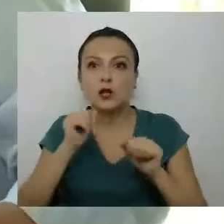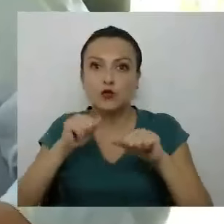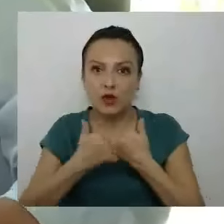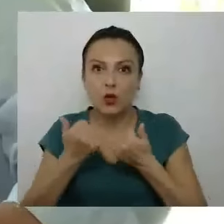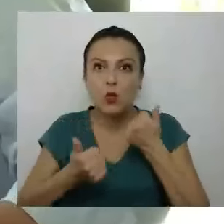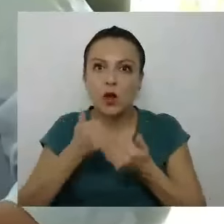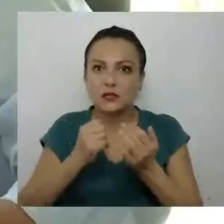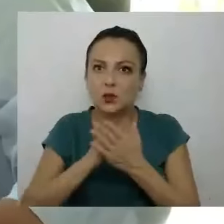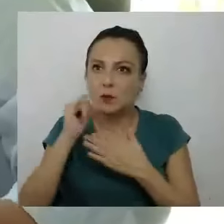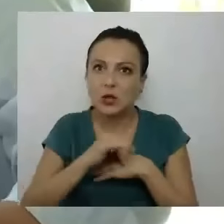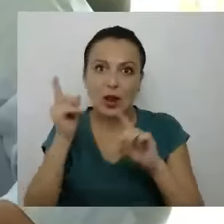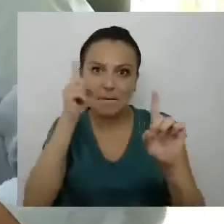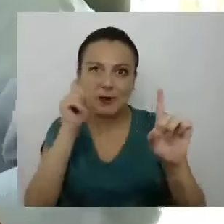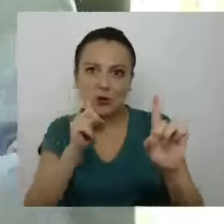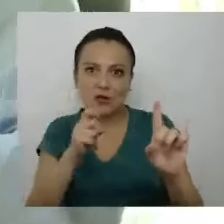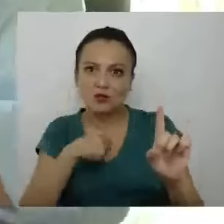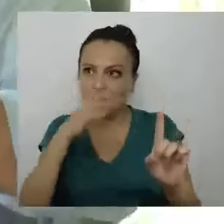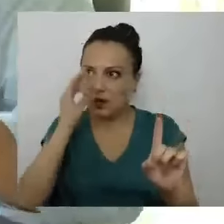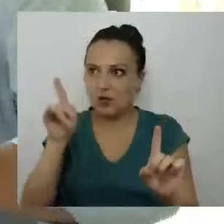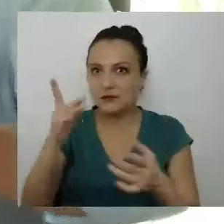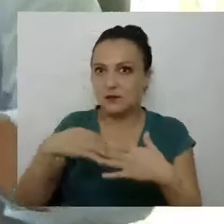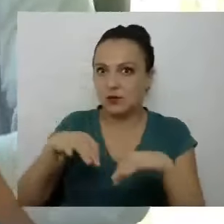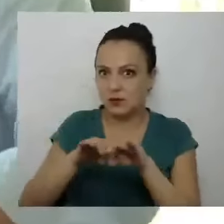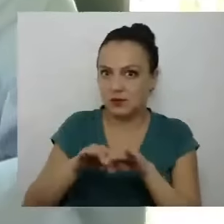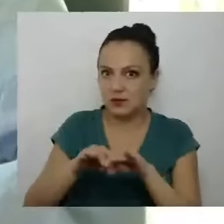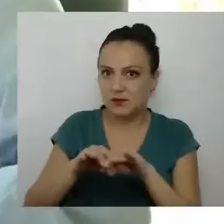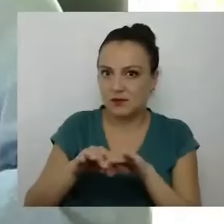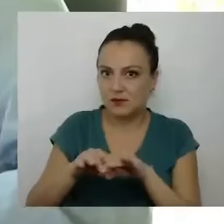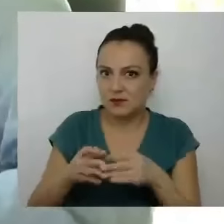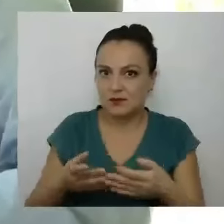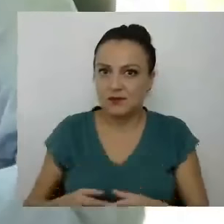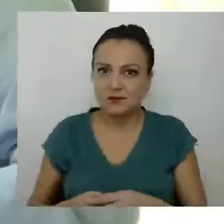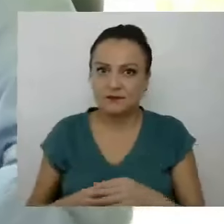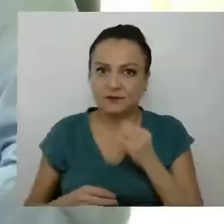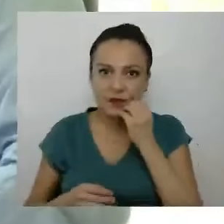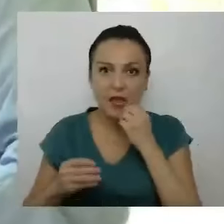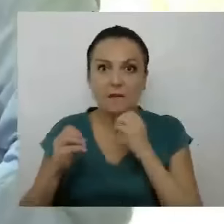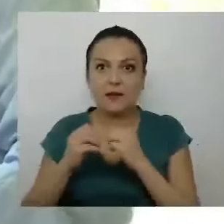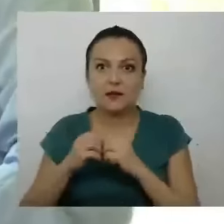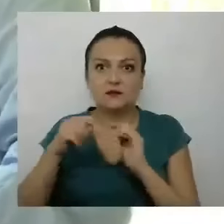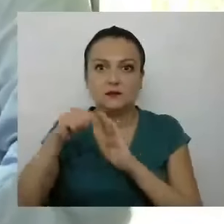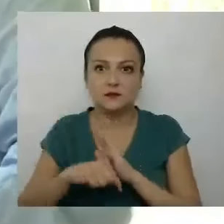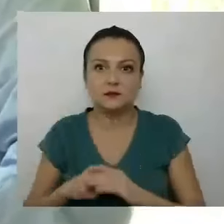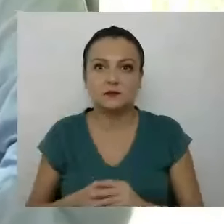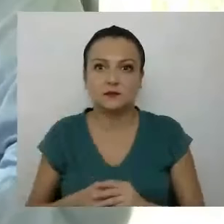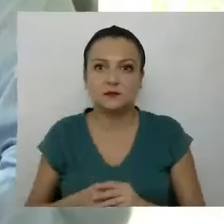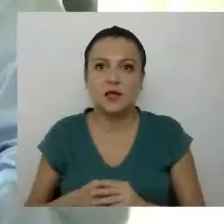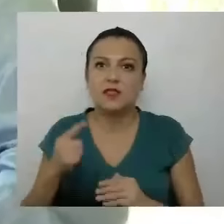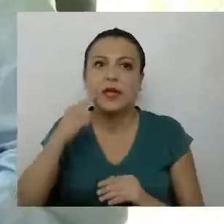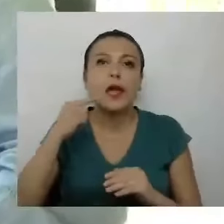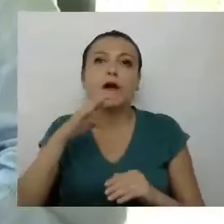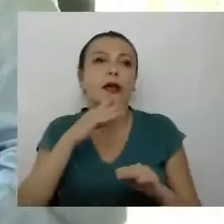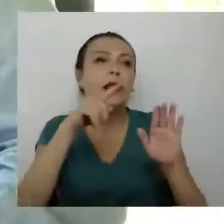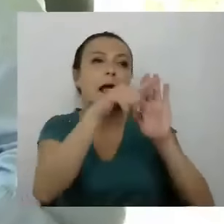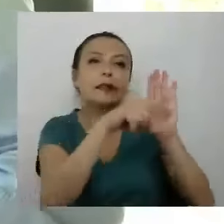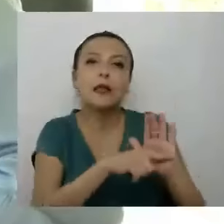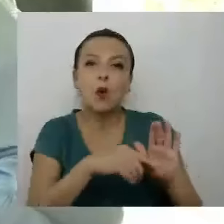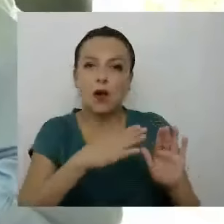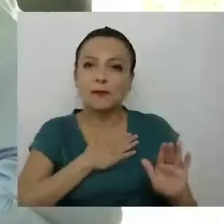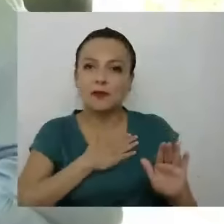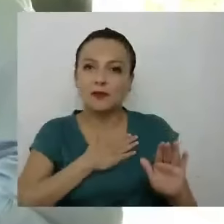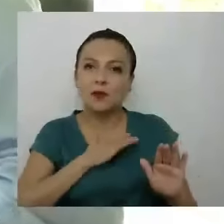los proyectos. A mí me parece que es importante que más allá de descalificar a Johnny Araya